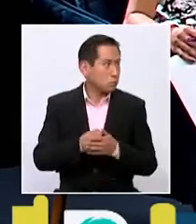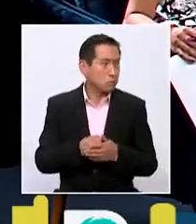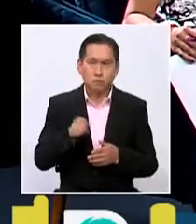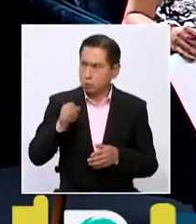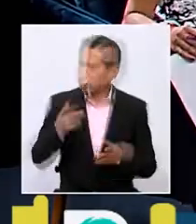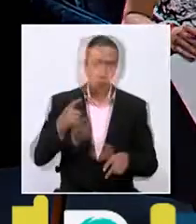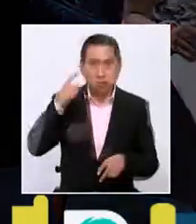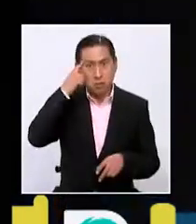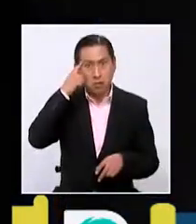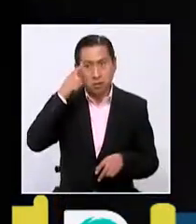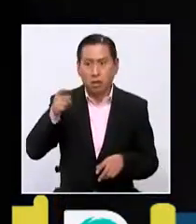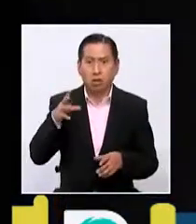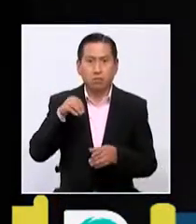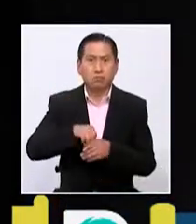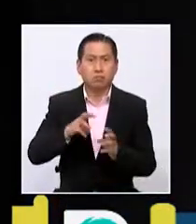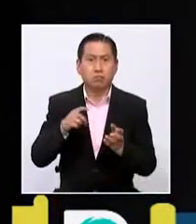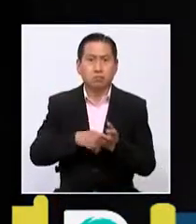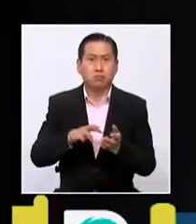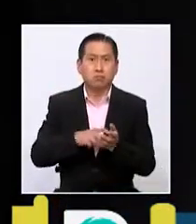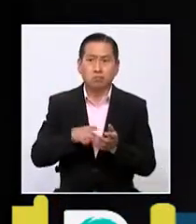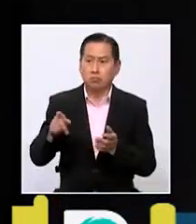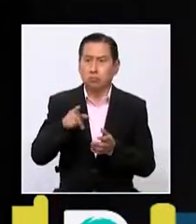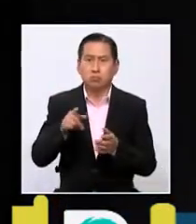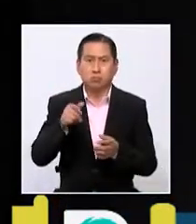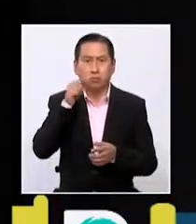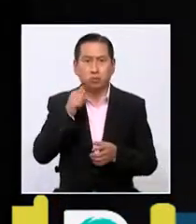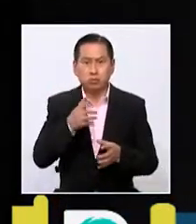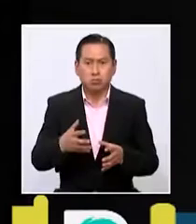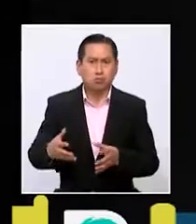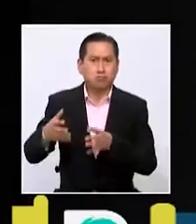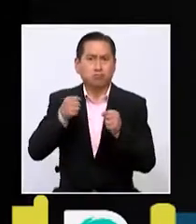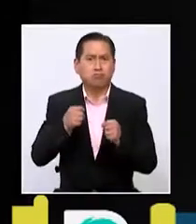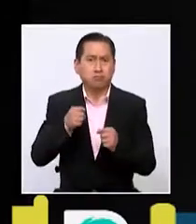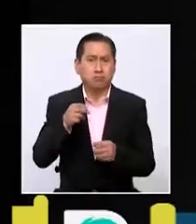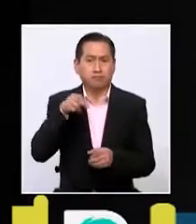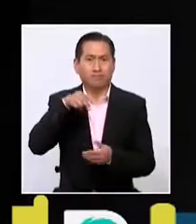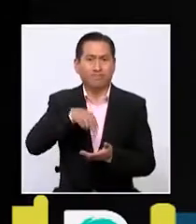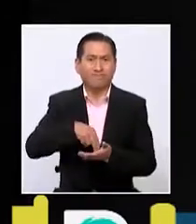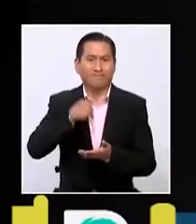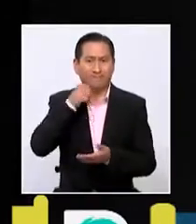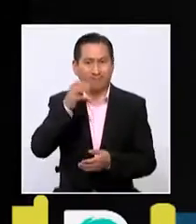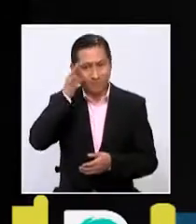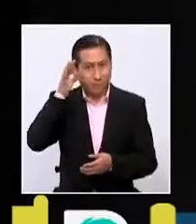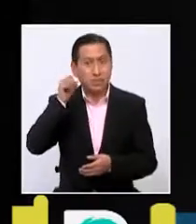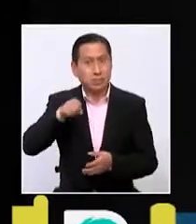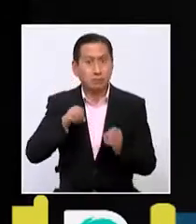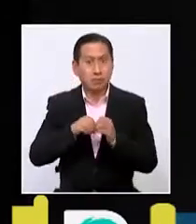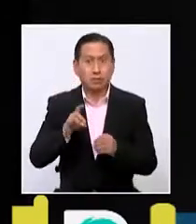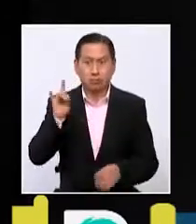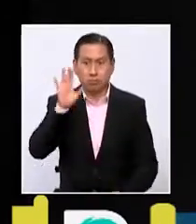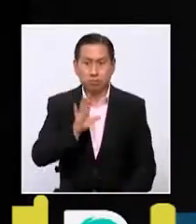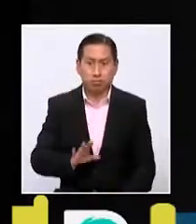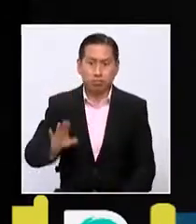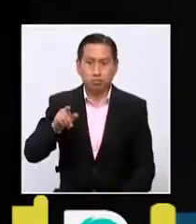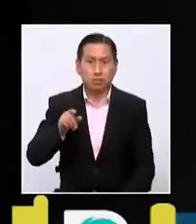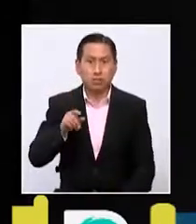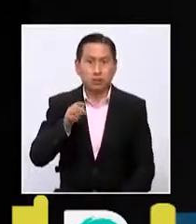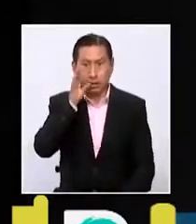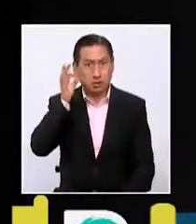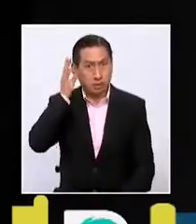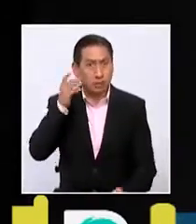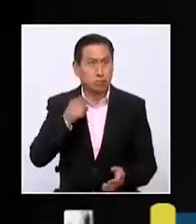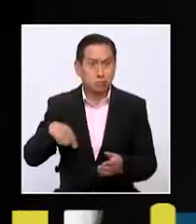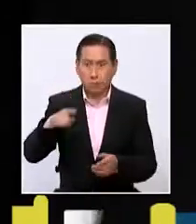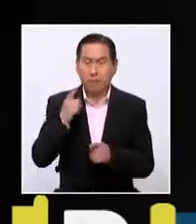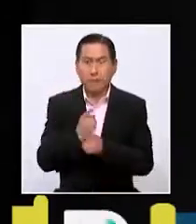menos se lo imagina, forma también parte de ese nivel de empoderamiento, no solo de la mujer indígena, sino de un país indígena. Así que es. Ha